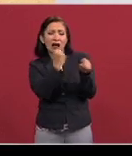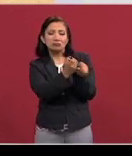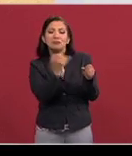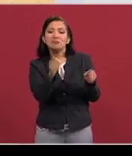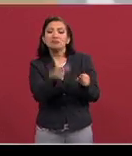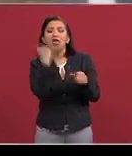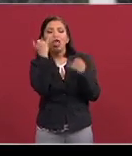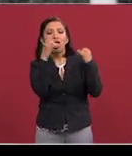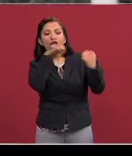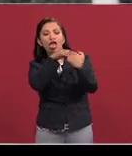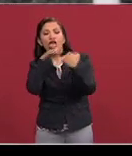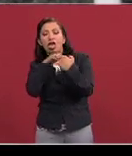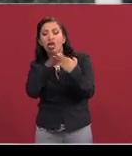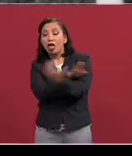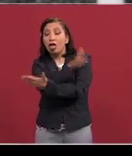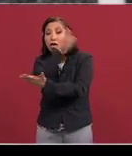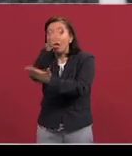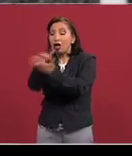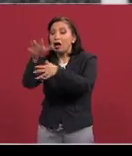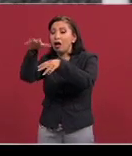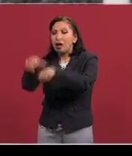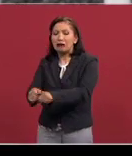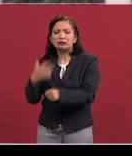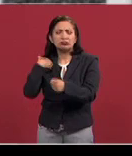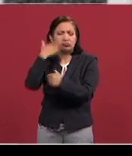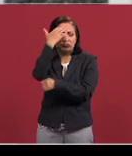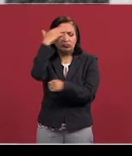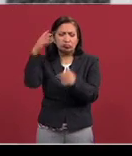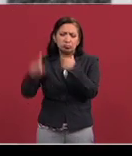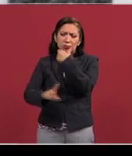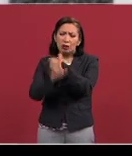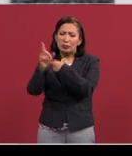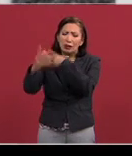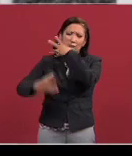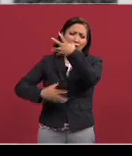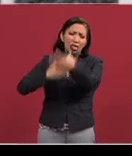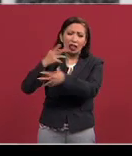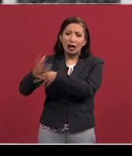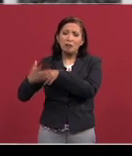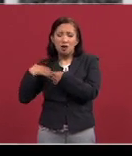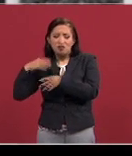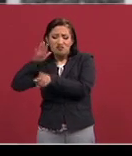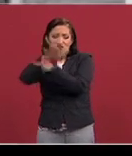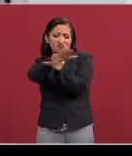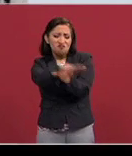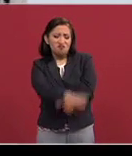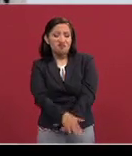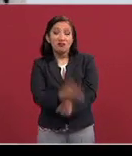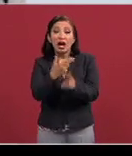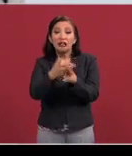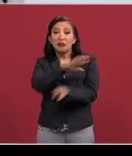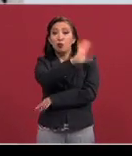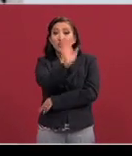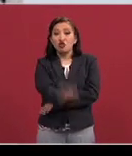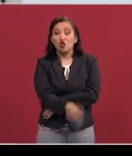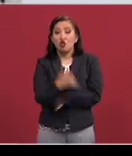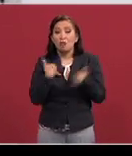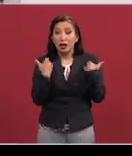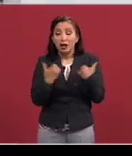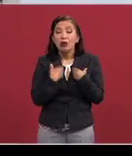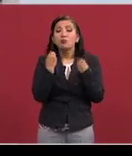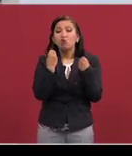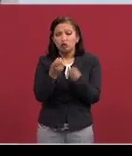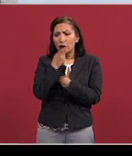décadas. El asalto terminó de manera trágica y fueron violentamente reprimidos hasta la muerte. Mucho